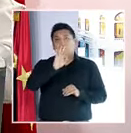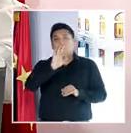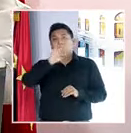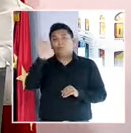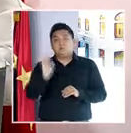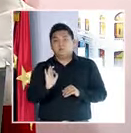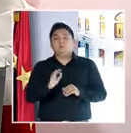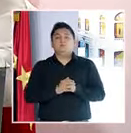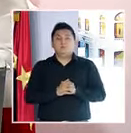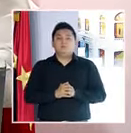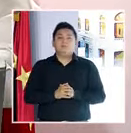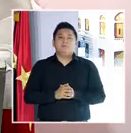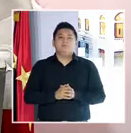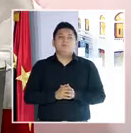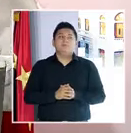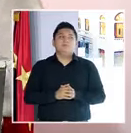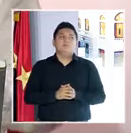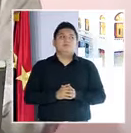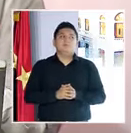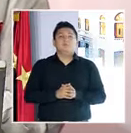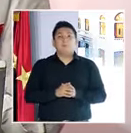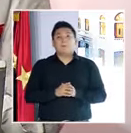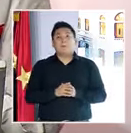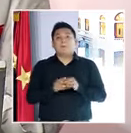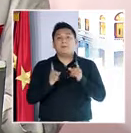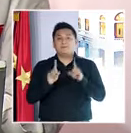63.8%. O la tasa